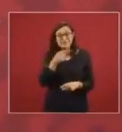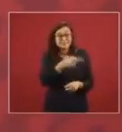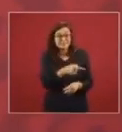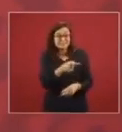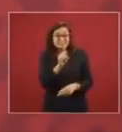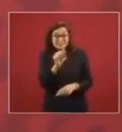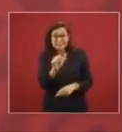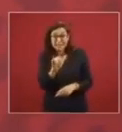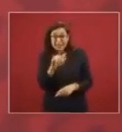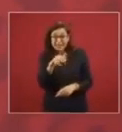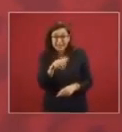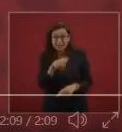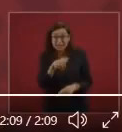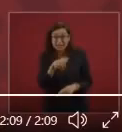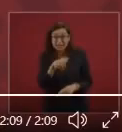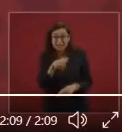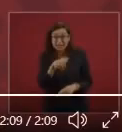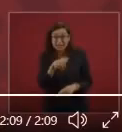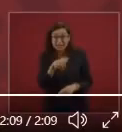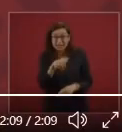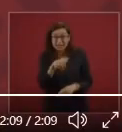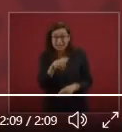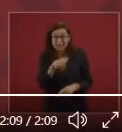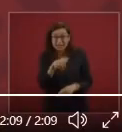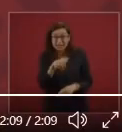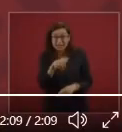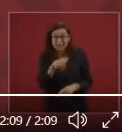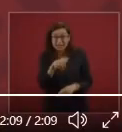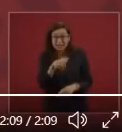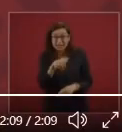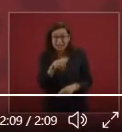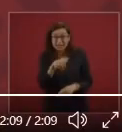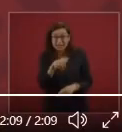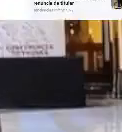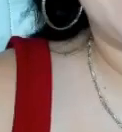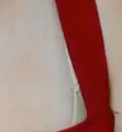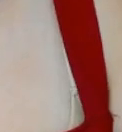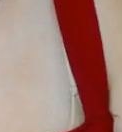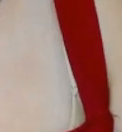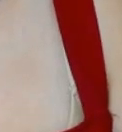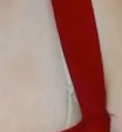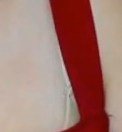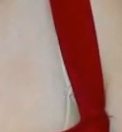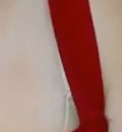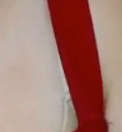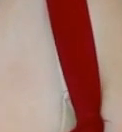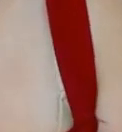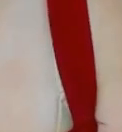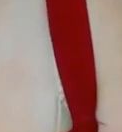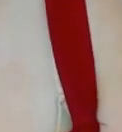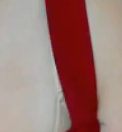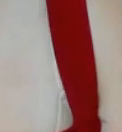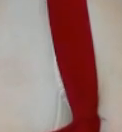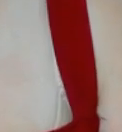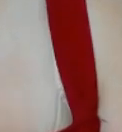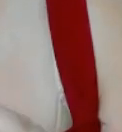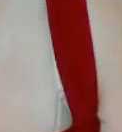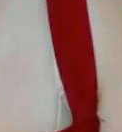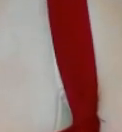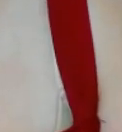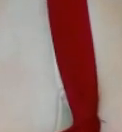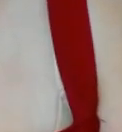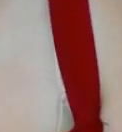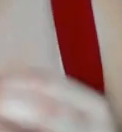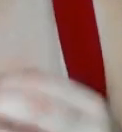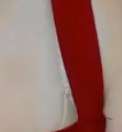con nosotros estas fueron las declaraciones del presidente andrés manuel lópez obrador y como bien comenta este tuit me